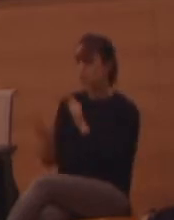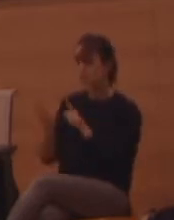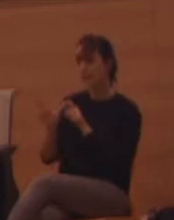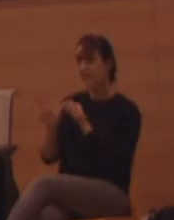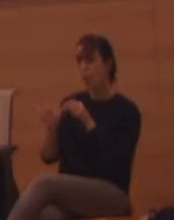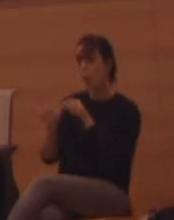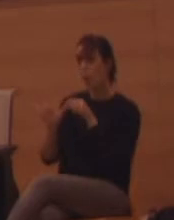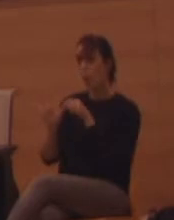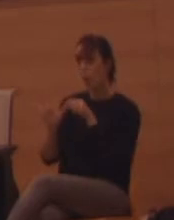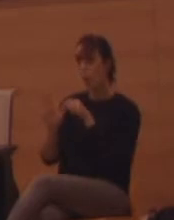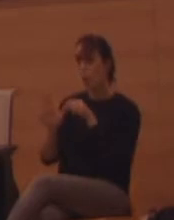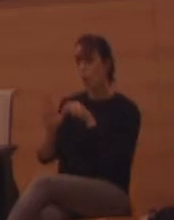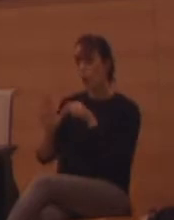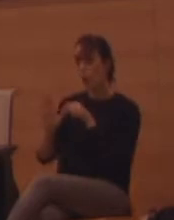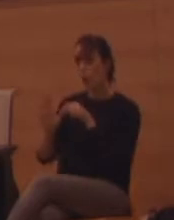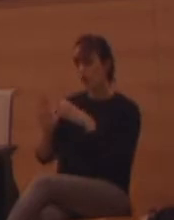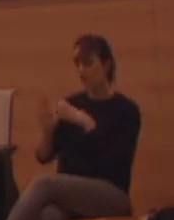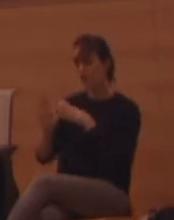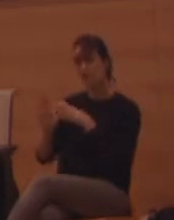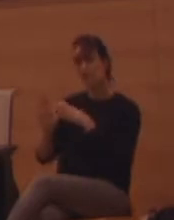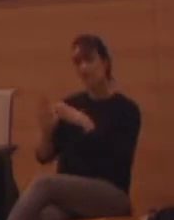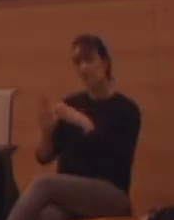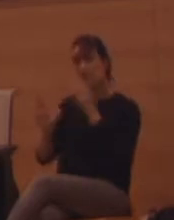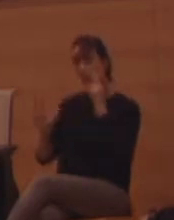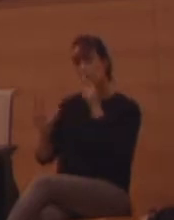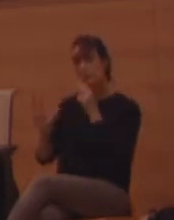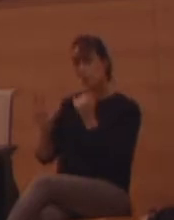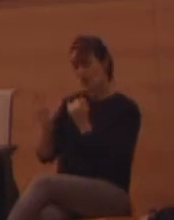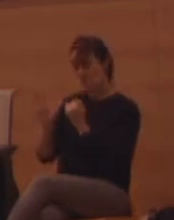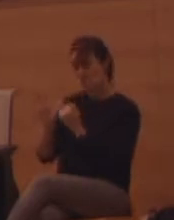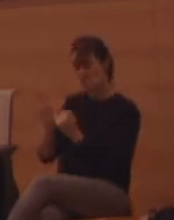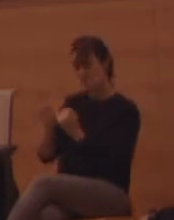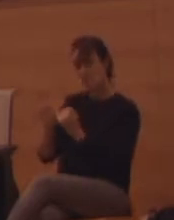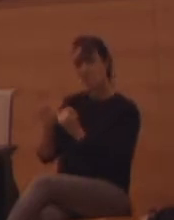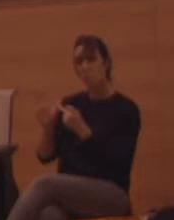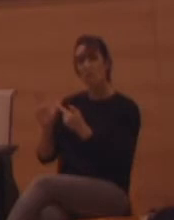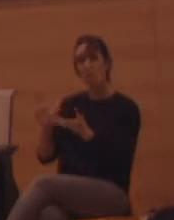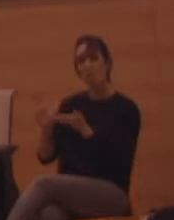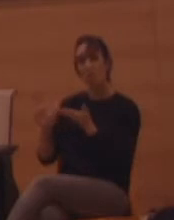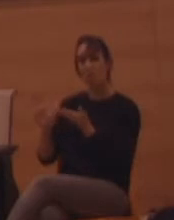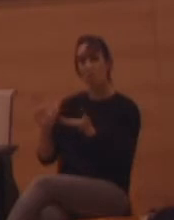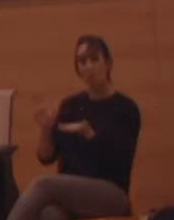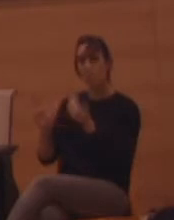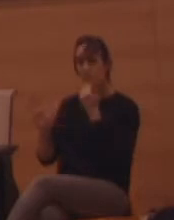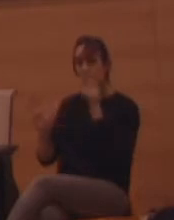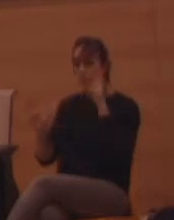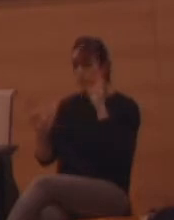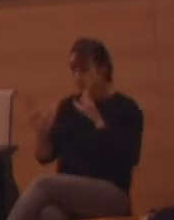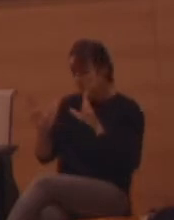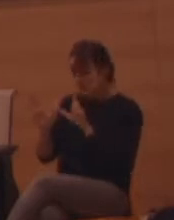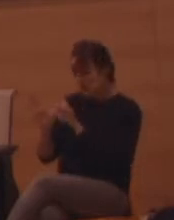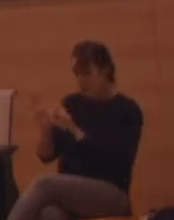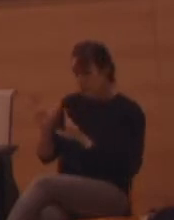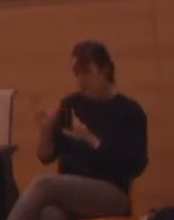que le vemos ahí más gordo de lo normal, que tiene como una lesión superficial, a lo mejor no le damos importancia, pero les hacemos una radiografía, que era lo que yo os